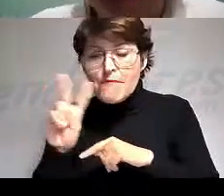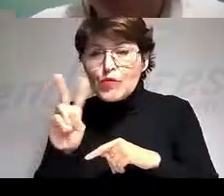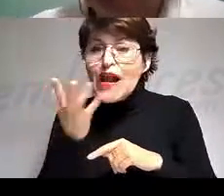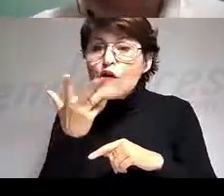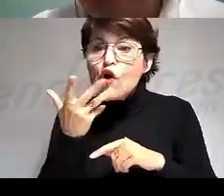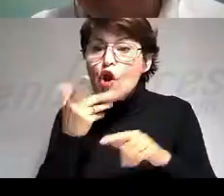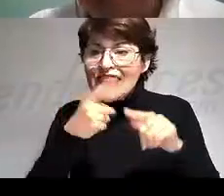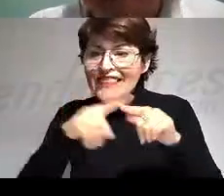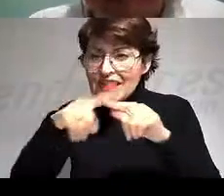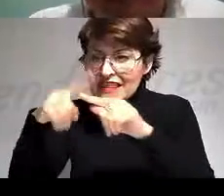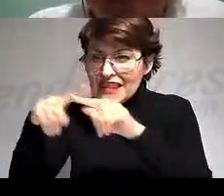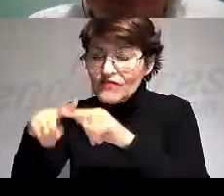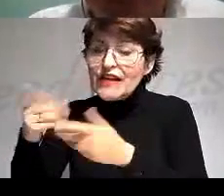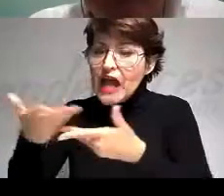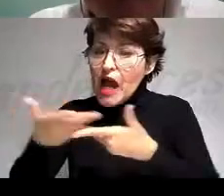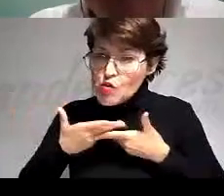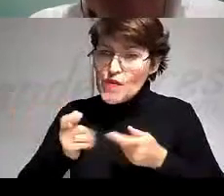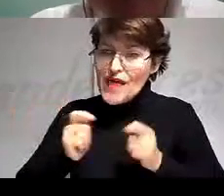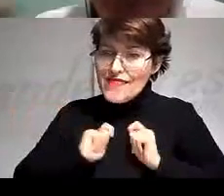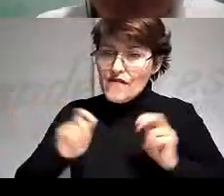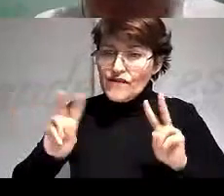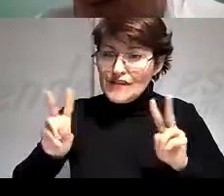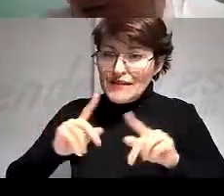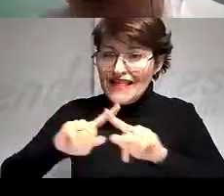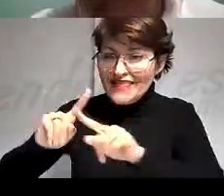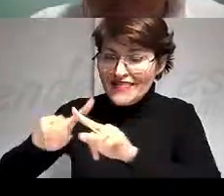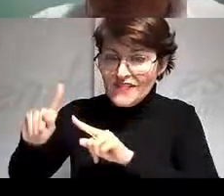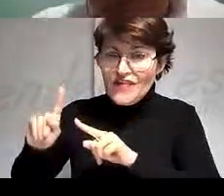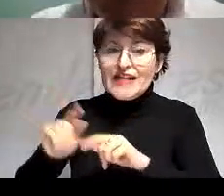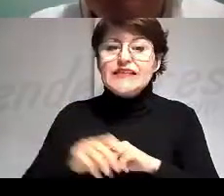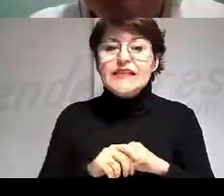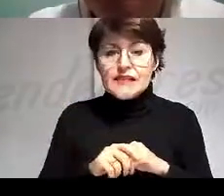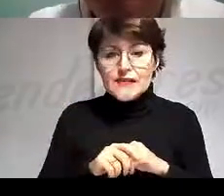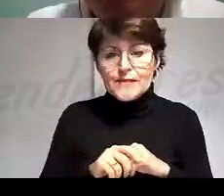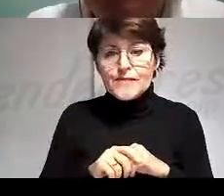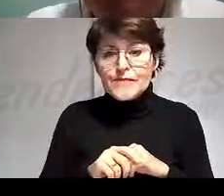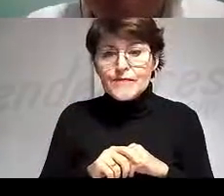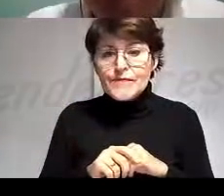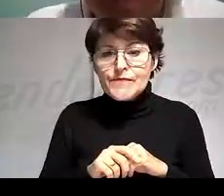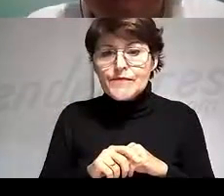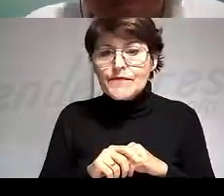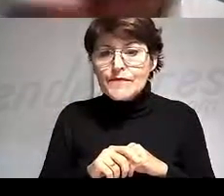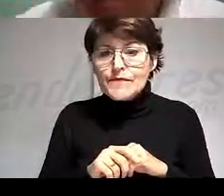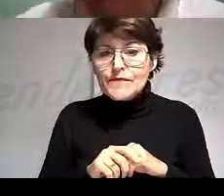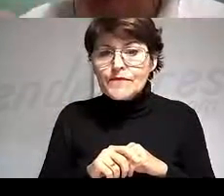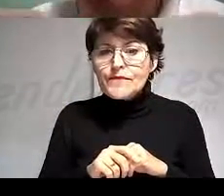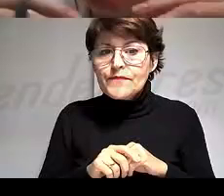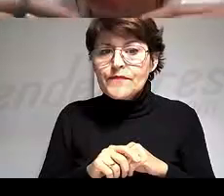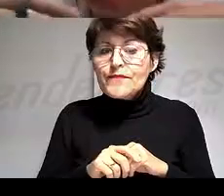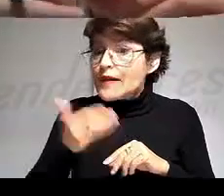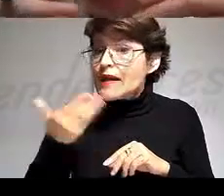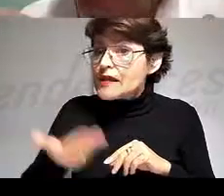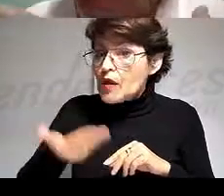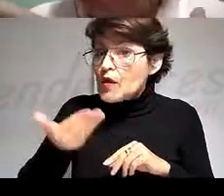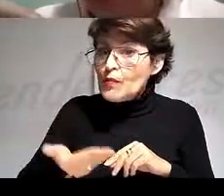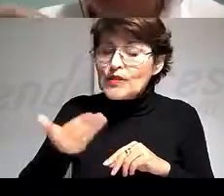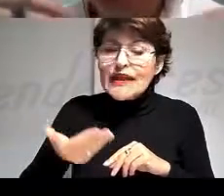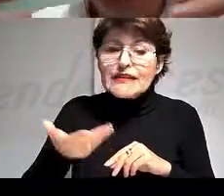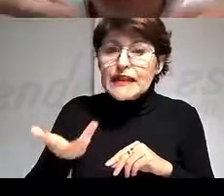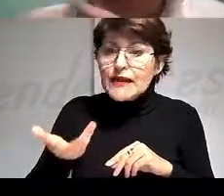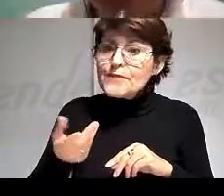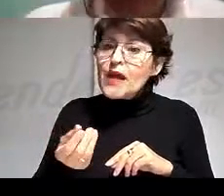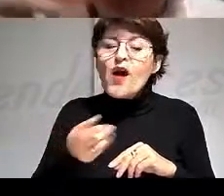pues tenemos los diferentes antioxidantes, los diferentes flavonoides, carotenoides. O sea que suena complicado,